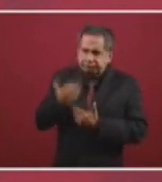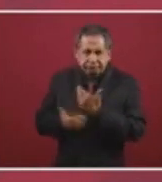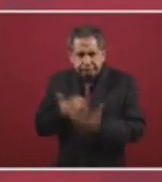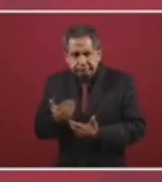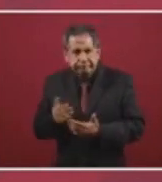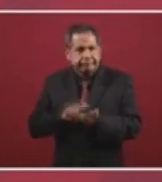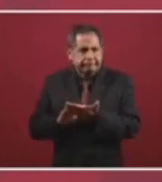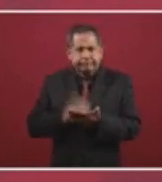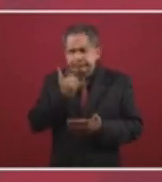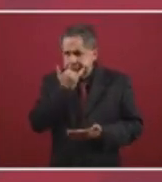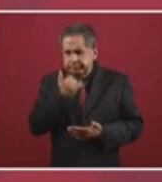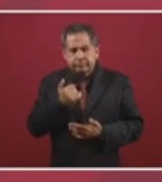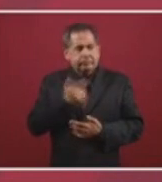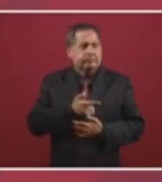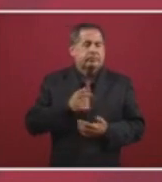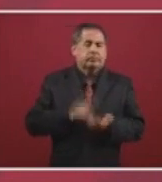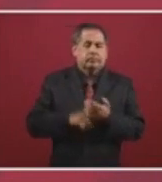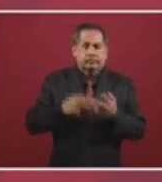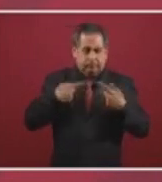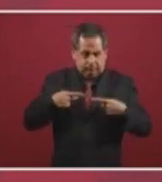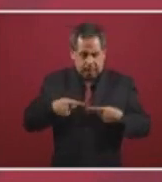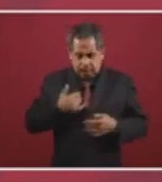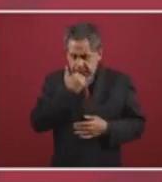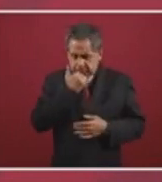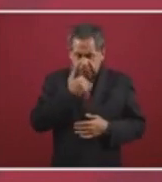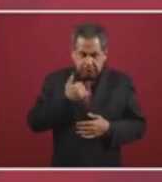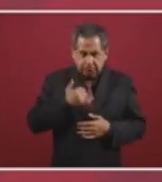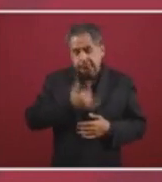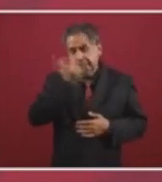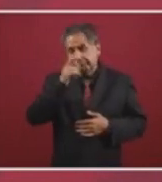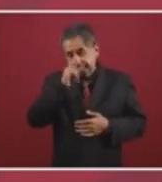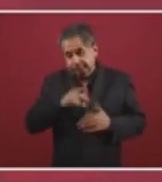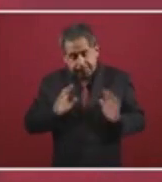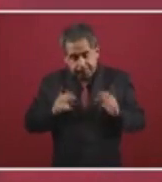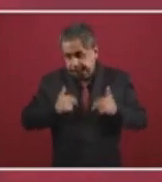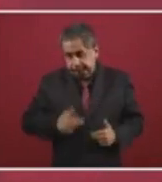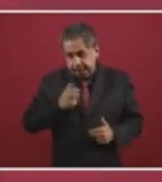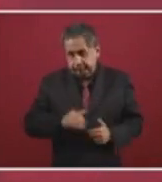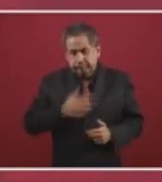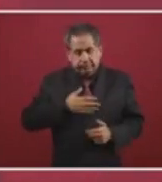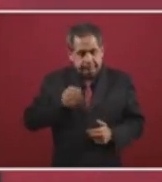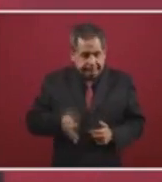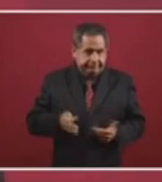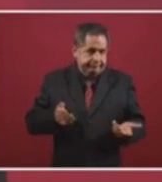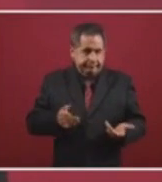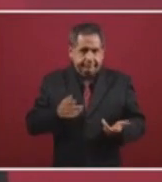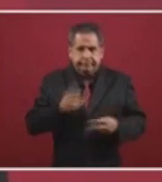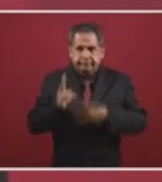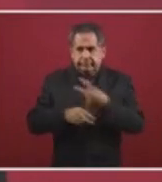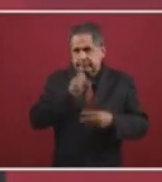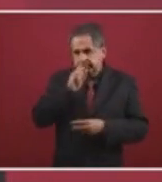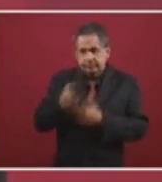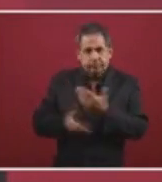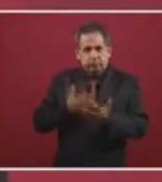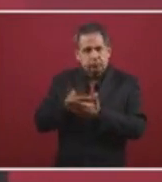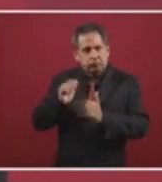Y como ser humano que cometemos errores, lo acepto y al mismo tiempo